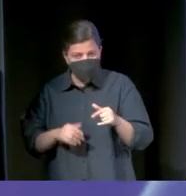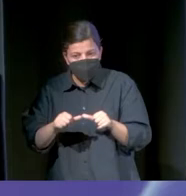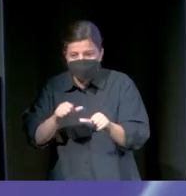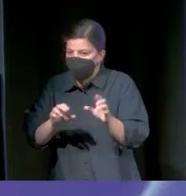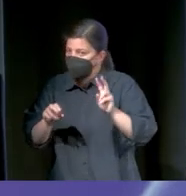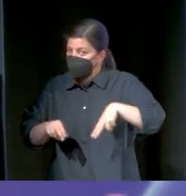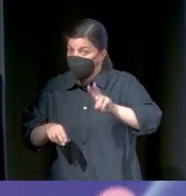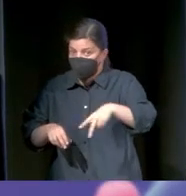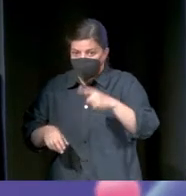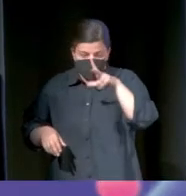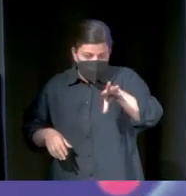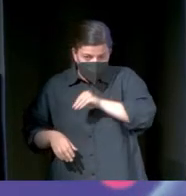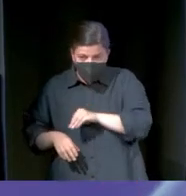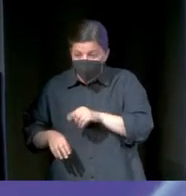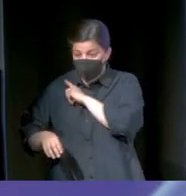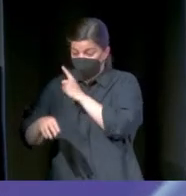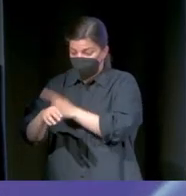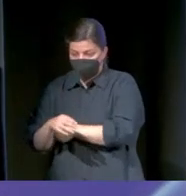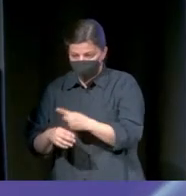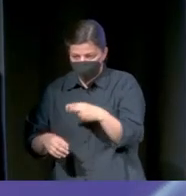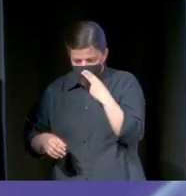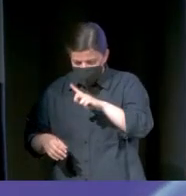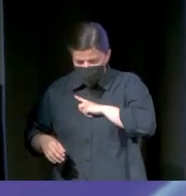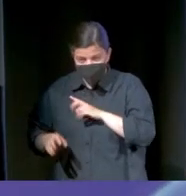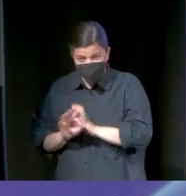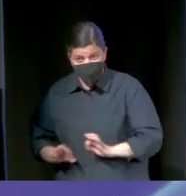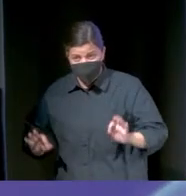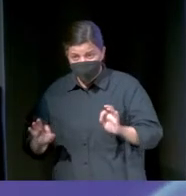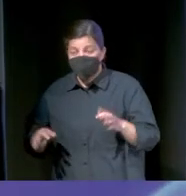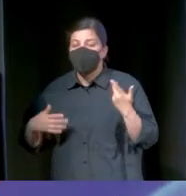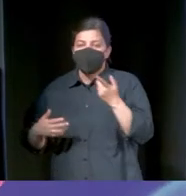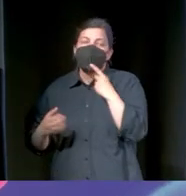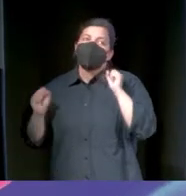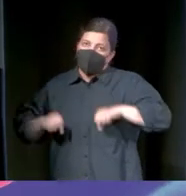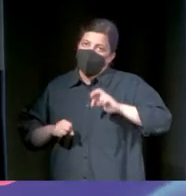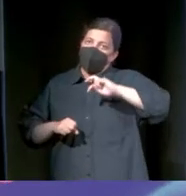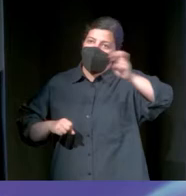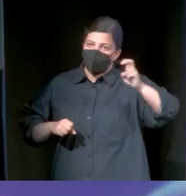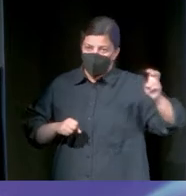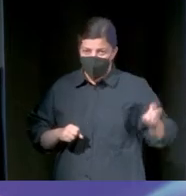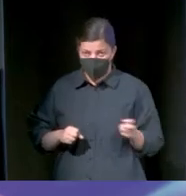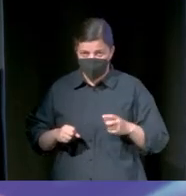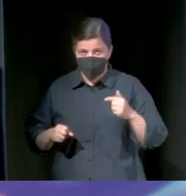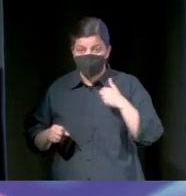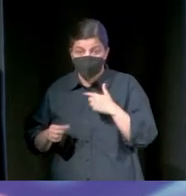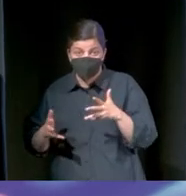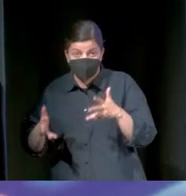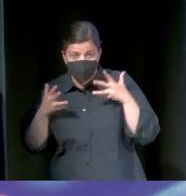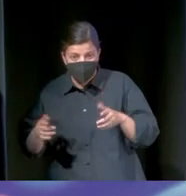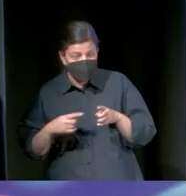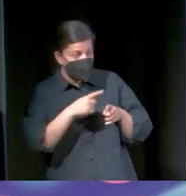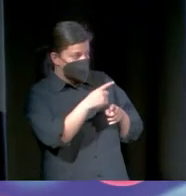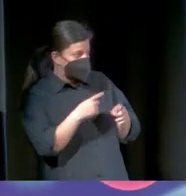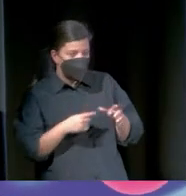tampoco ninguna marca de deporte se interesó y dije pues tengo que probar otras cosas entonces me encanta que yo haya titulado esto